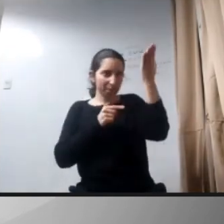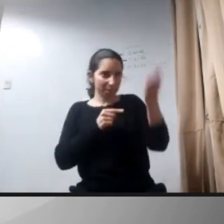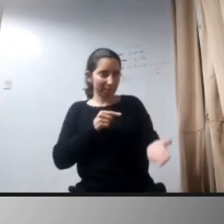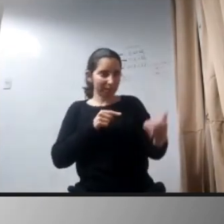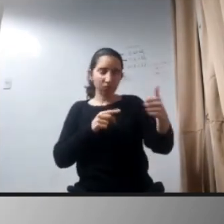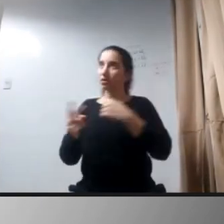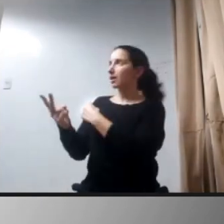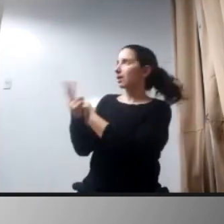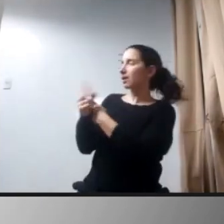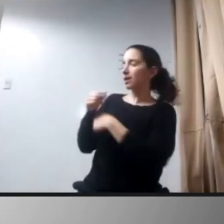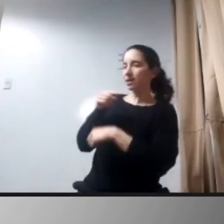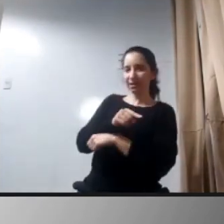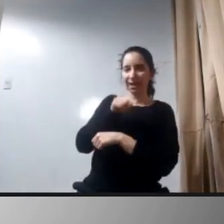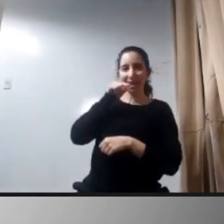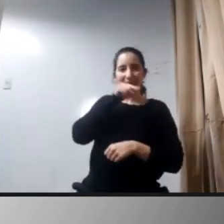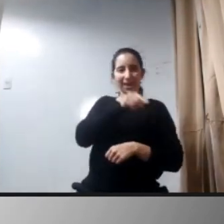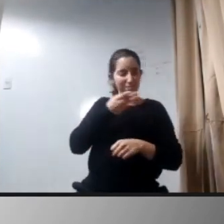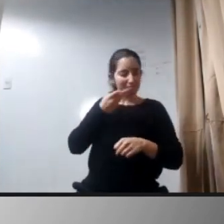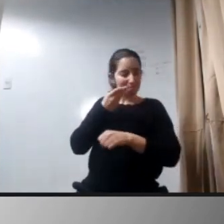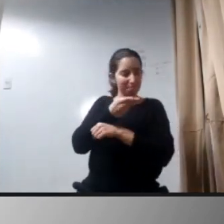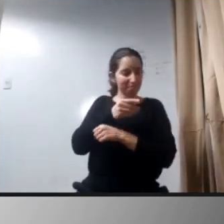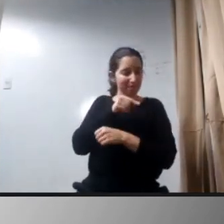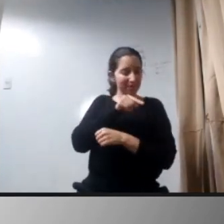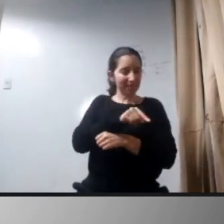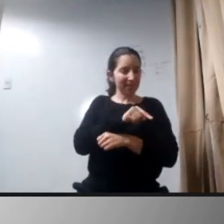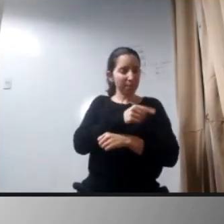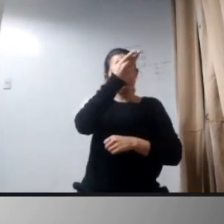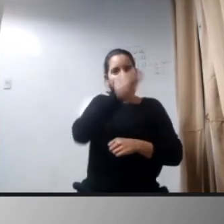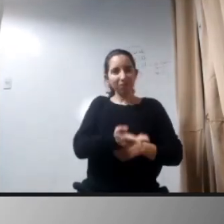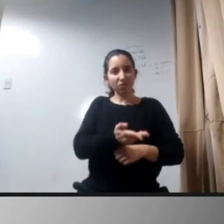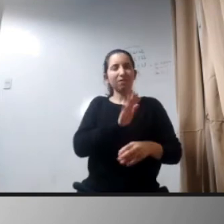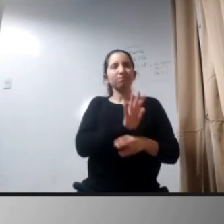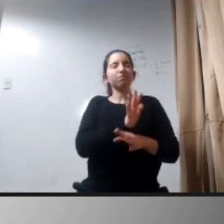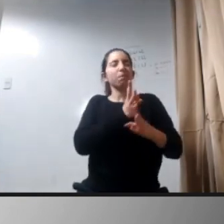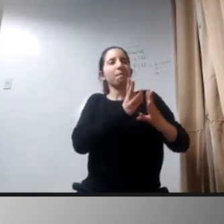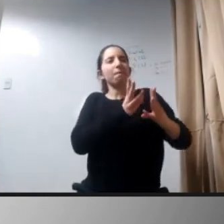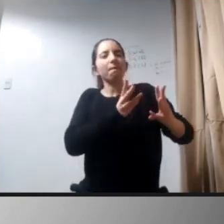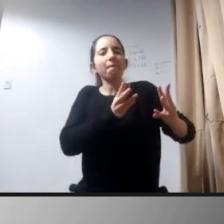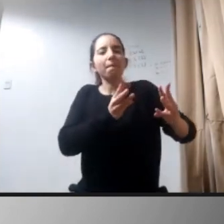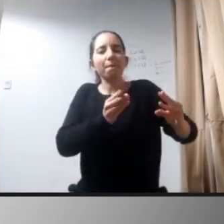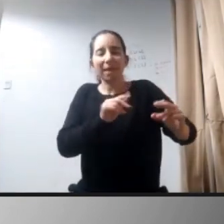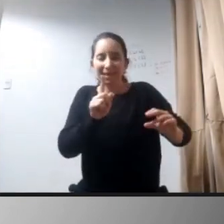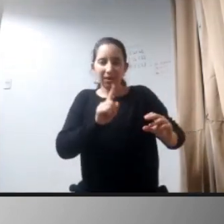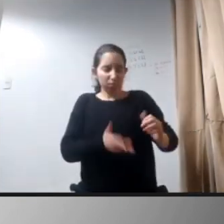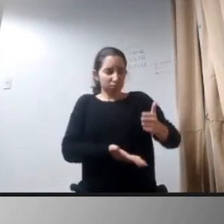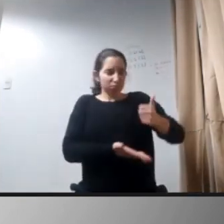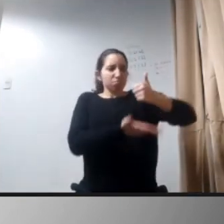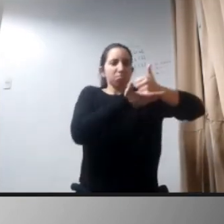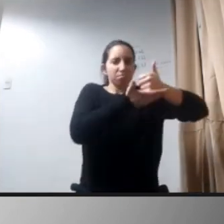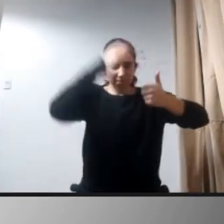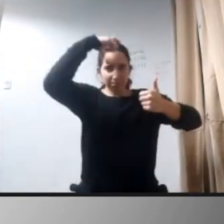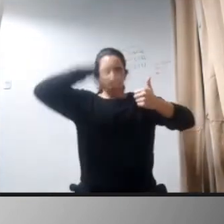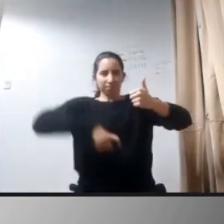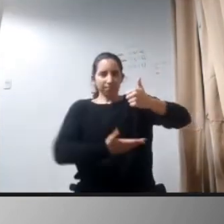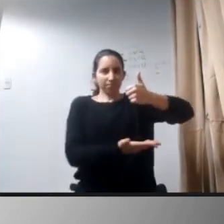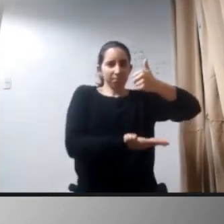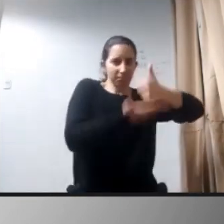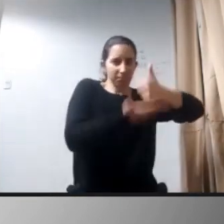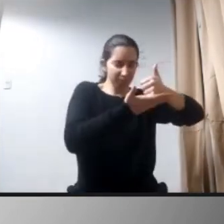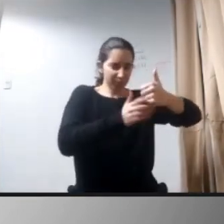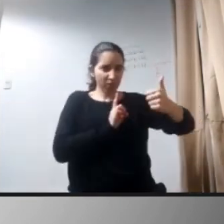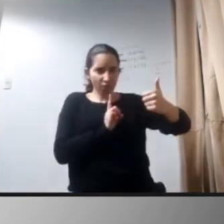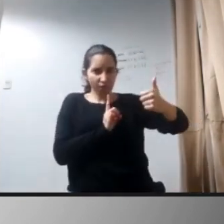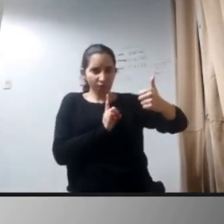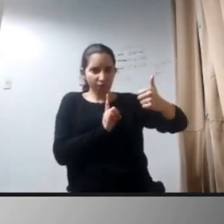Al pedirlo nosotros, ahí no corremos tanto riesgo de que se pierda la agencia del que tiene